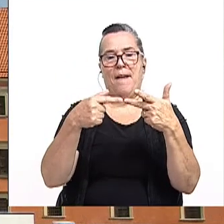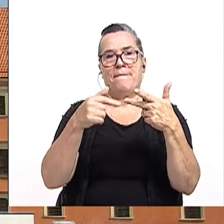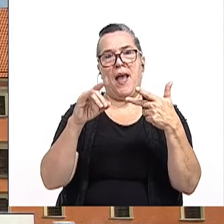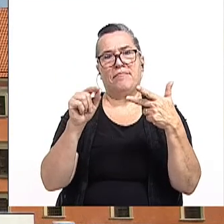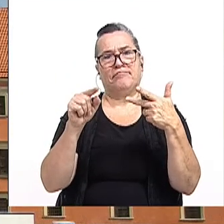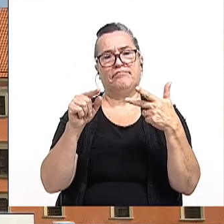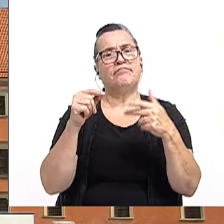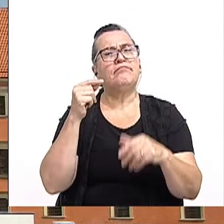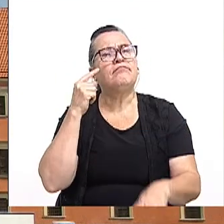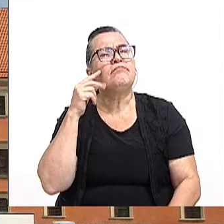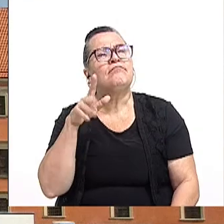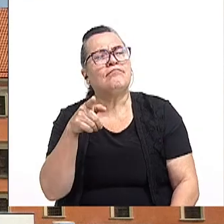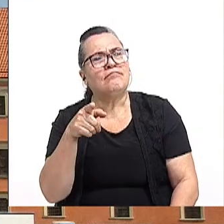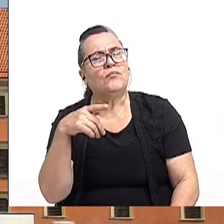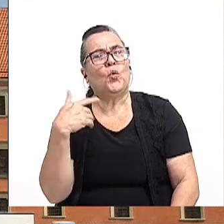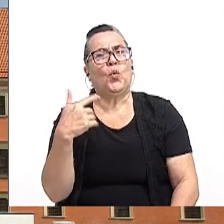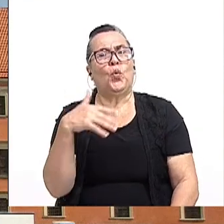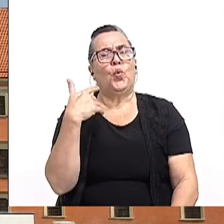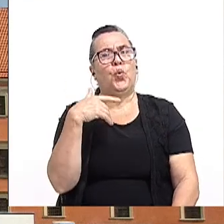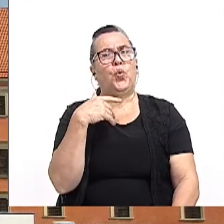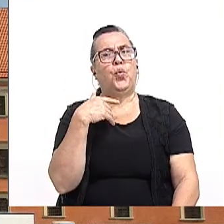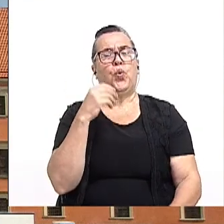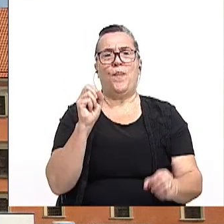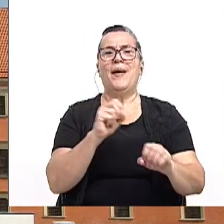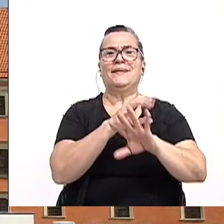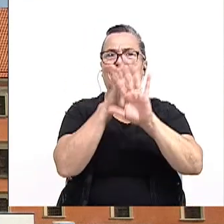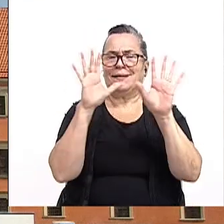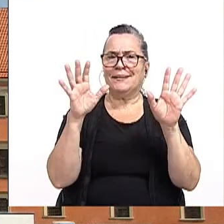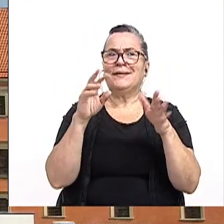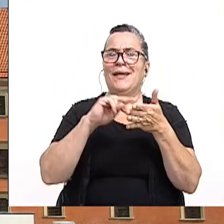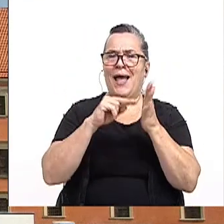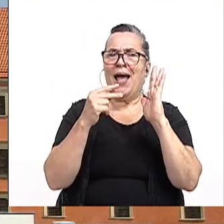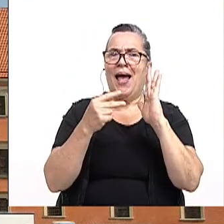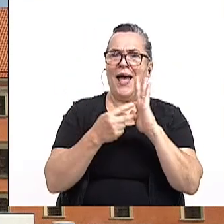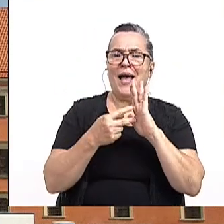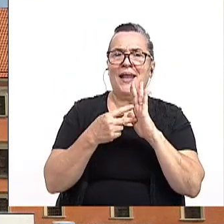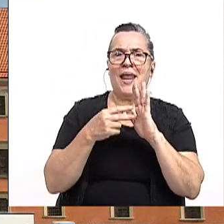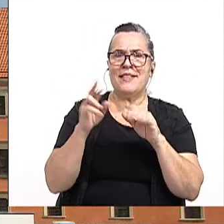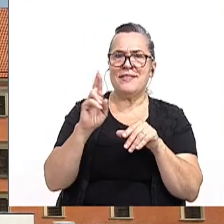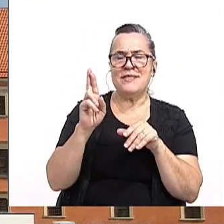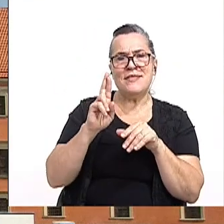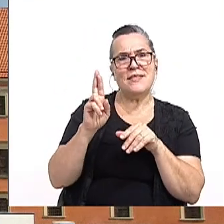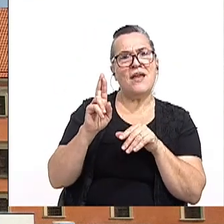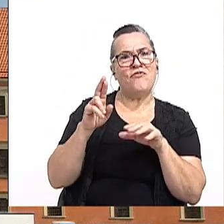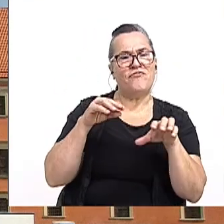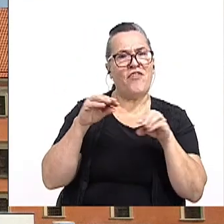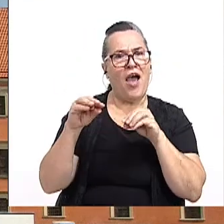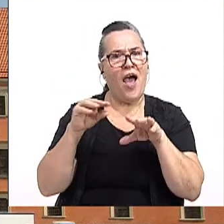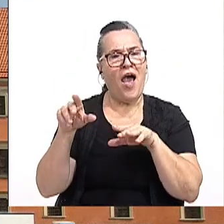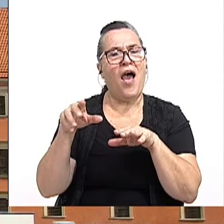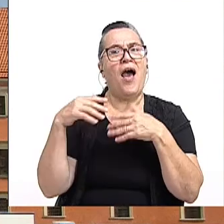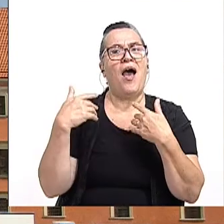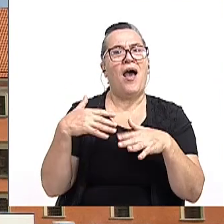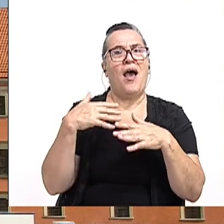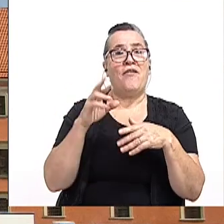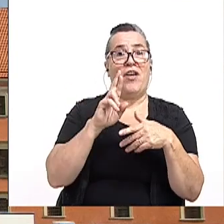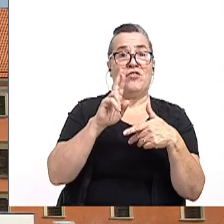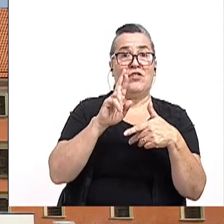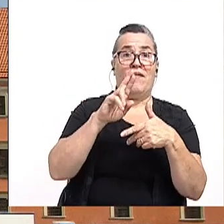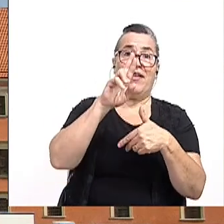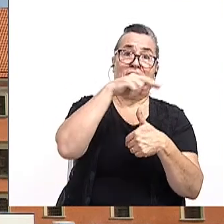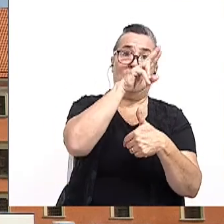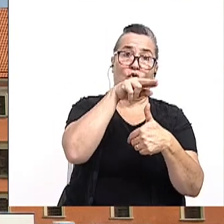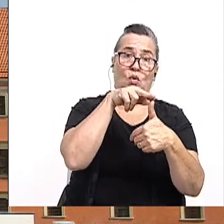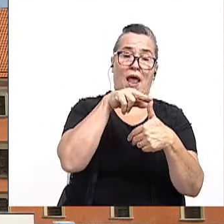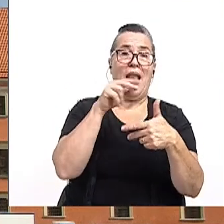¿Qué les pareció? Ahora sí ya está más clara la definición de radioactividad, la diferencia entre radioactividad natural